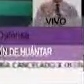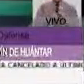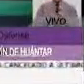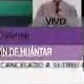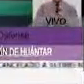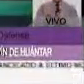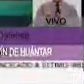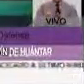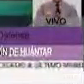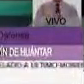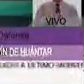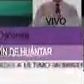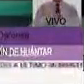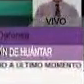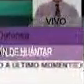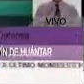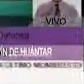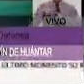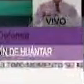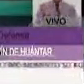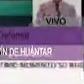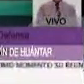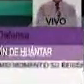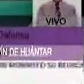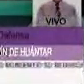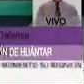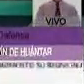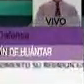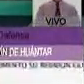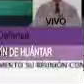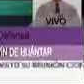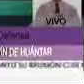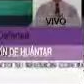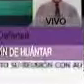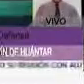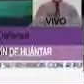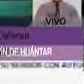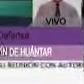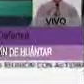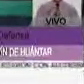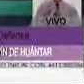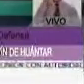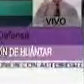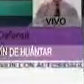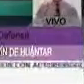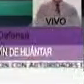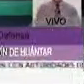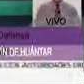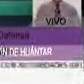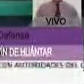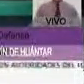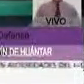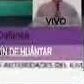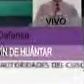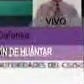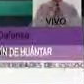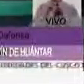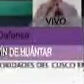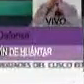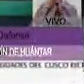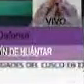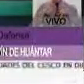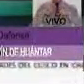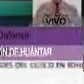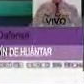su hermano Antauro, el presidente de la República ha actuado como un auténtico jefe de Estado, respetando